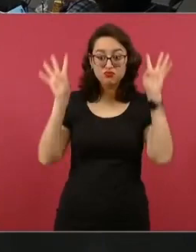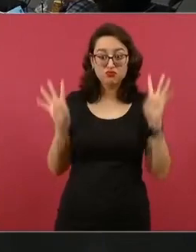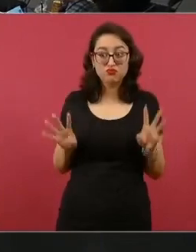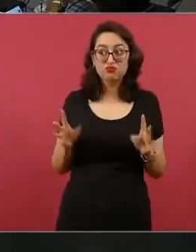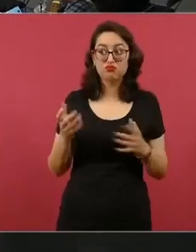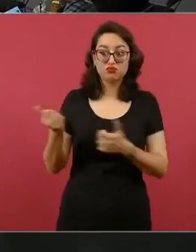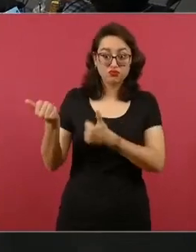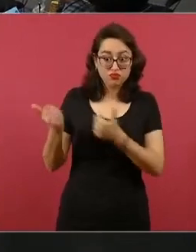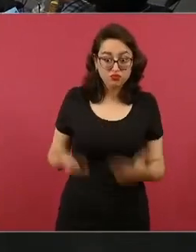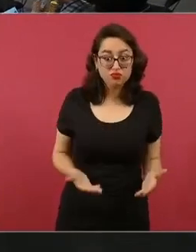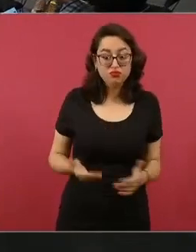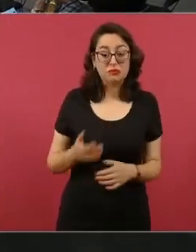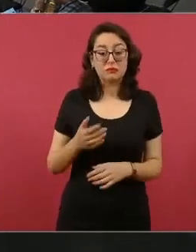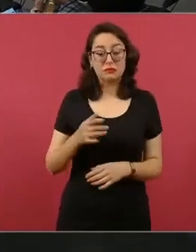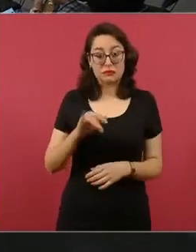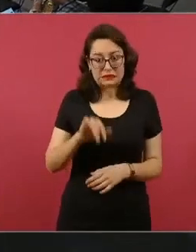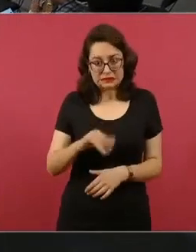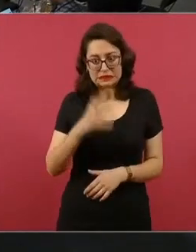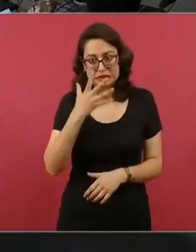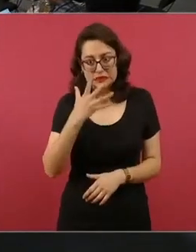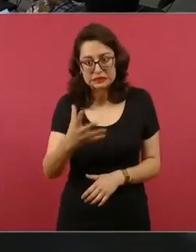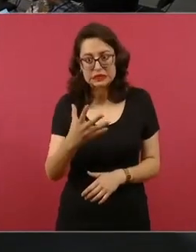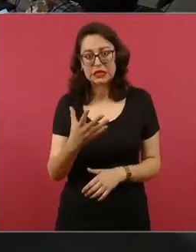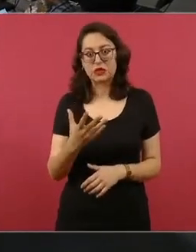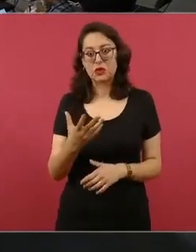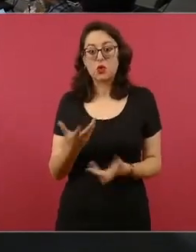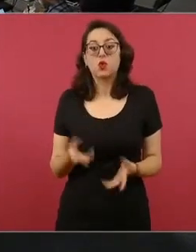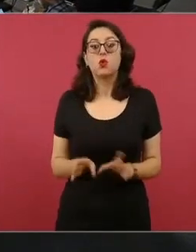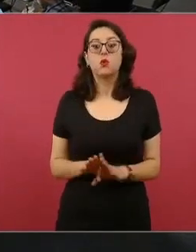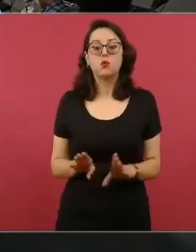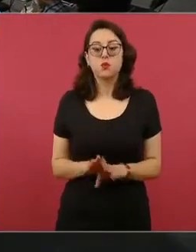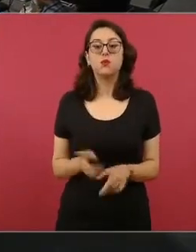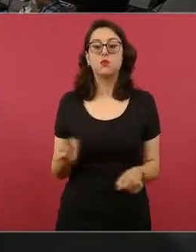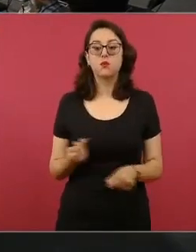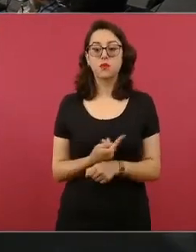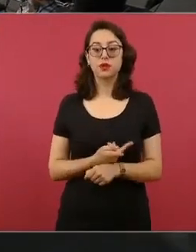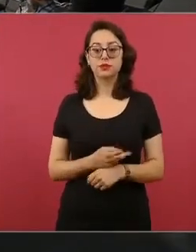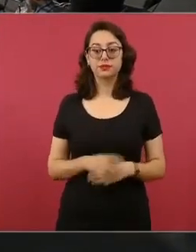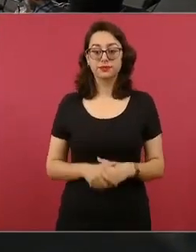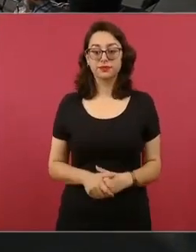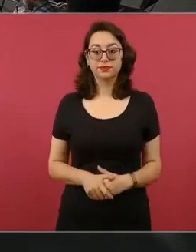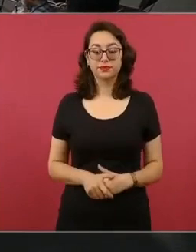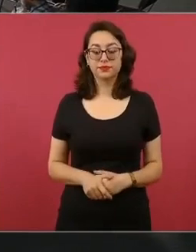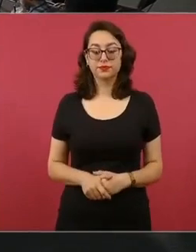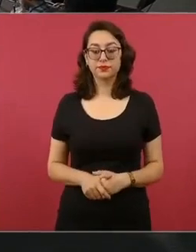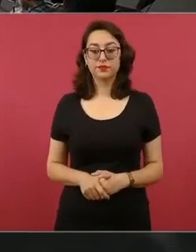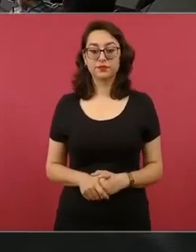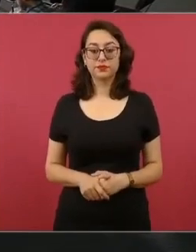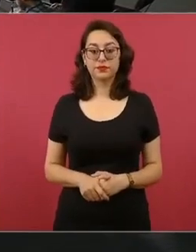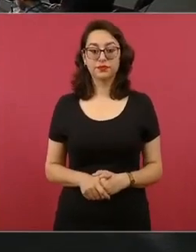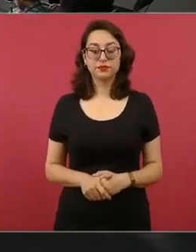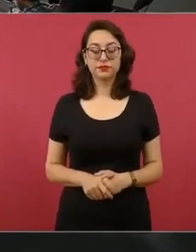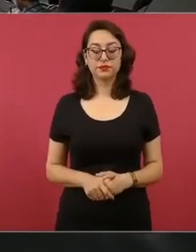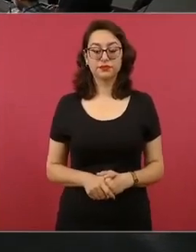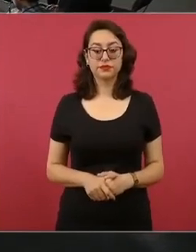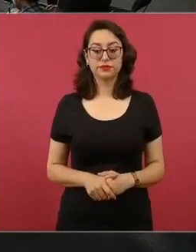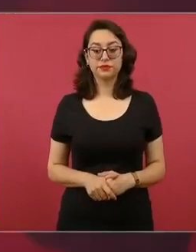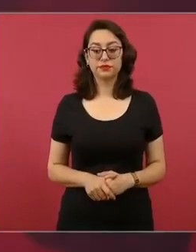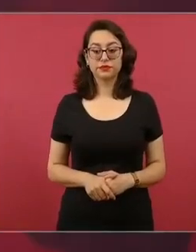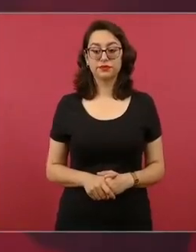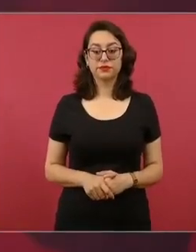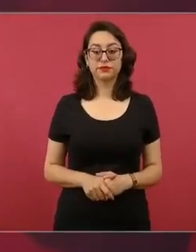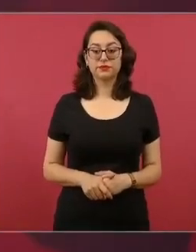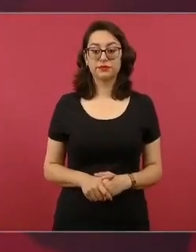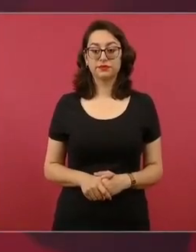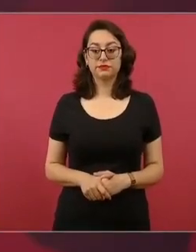sido y va en serio. ¿Cómo va este tema? ¿Cómo va este proceso? Pues es